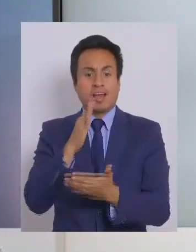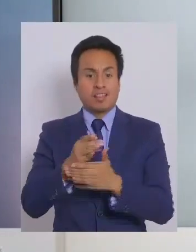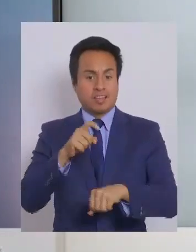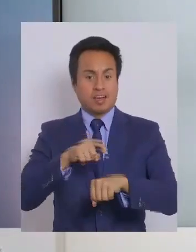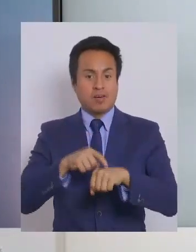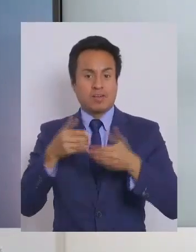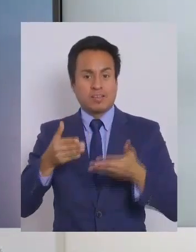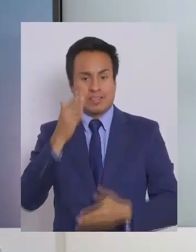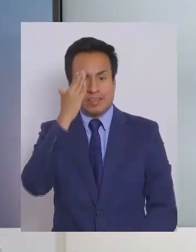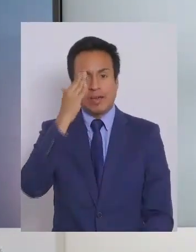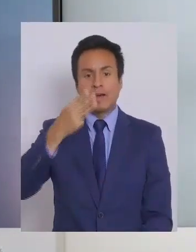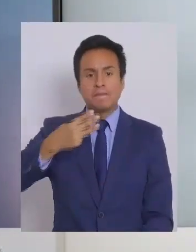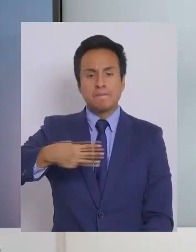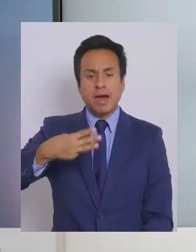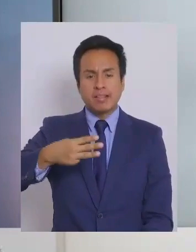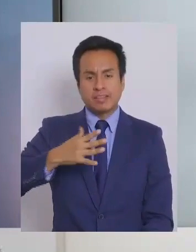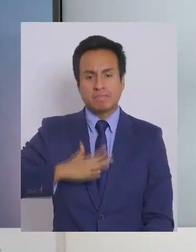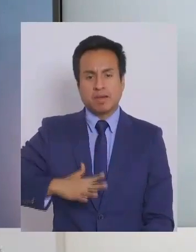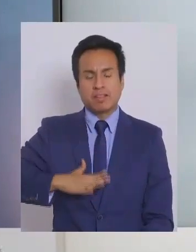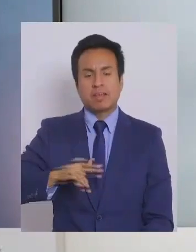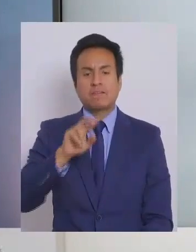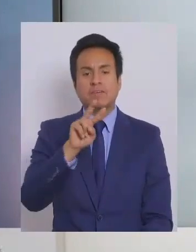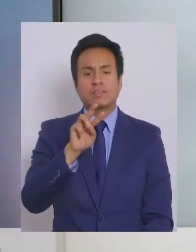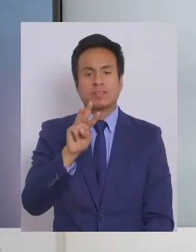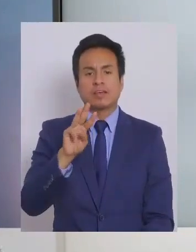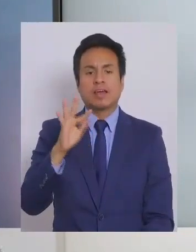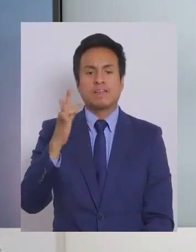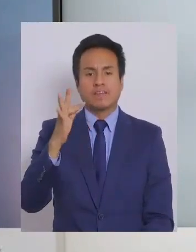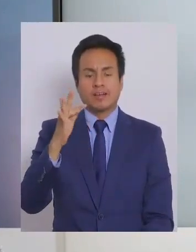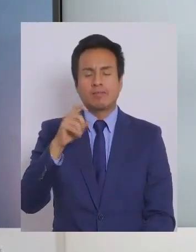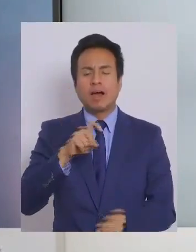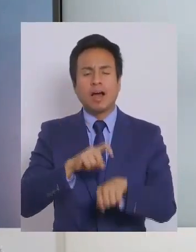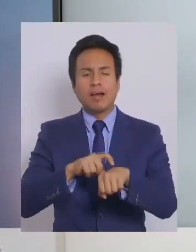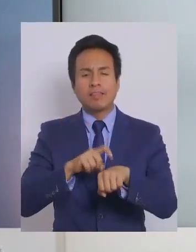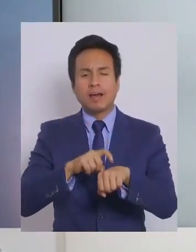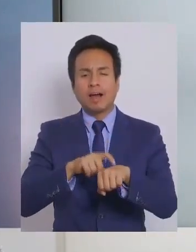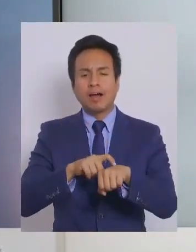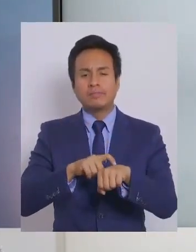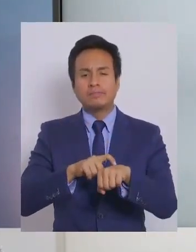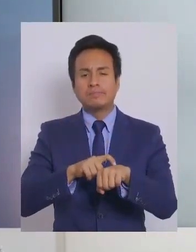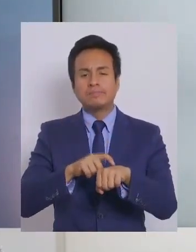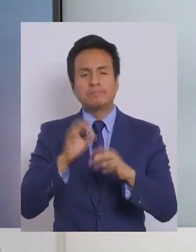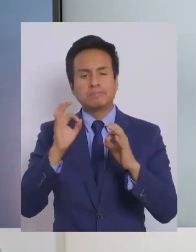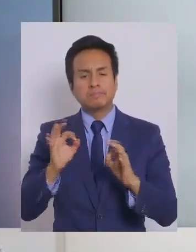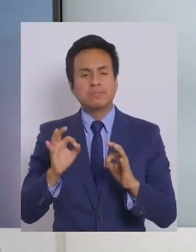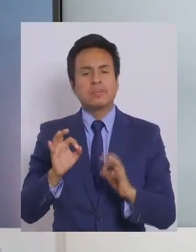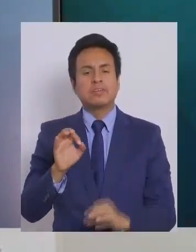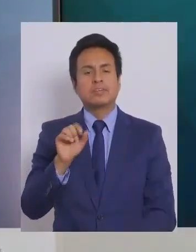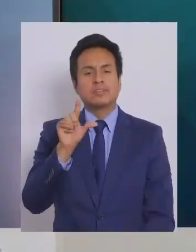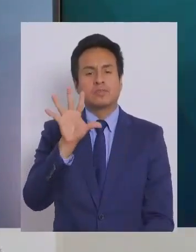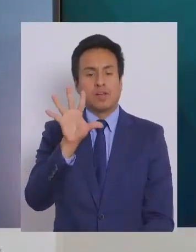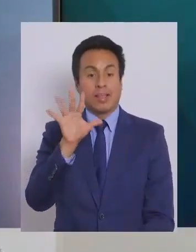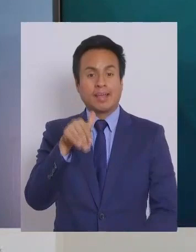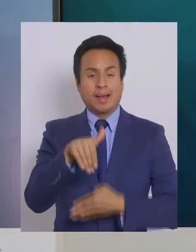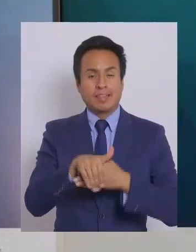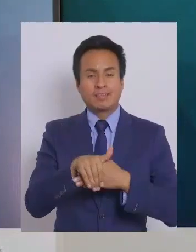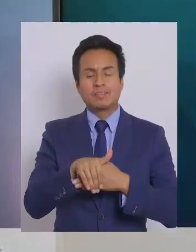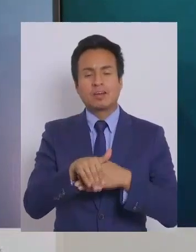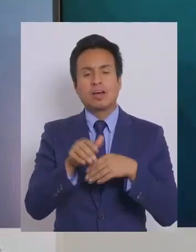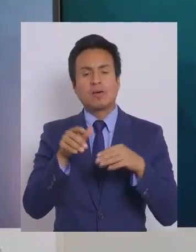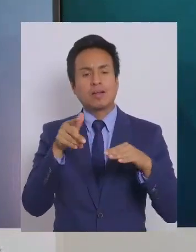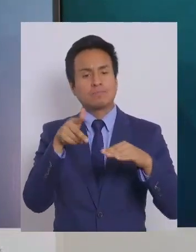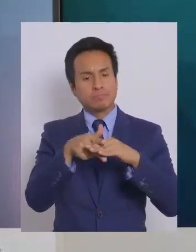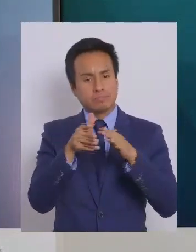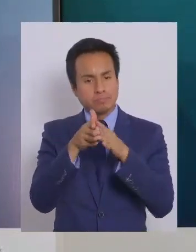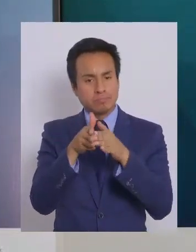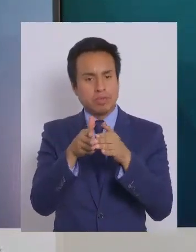martes 23 de febrero hasta las 17 horas que es el corte que hacemos en